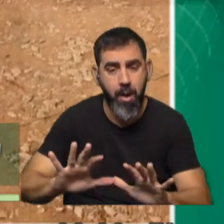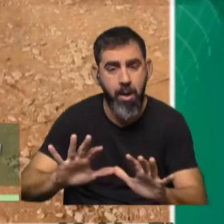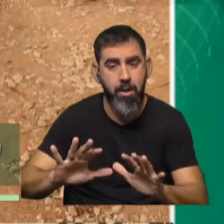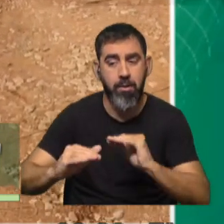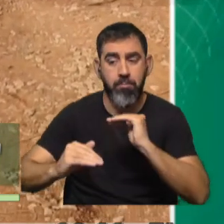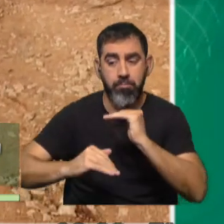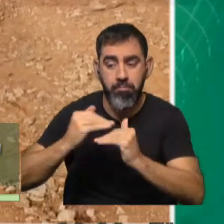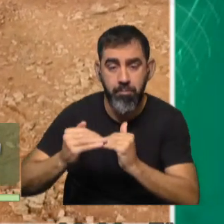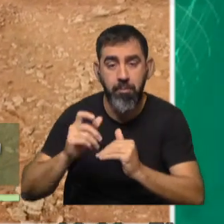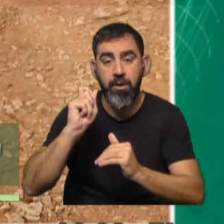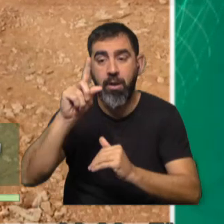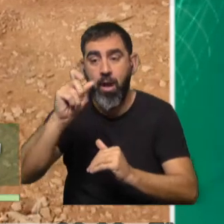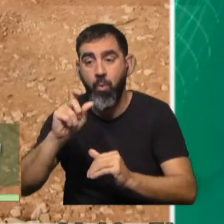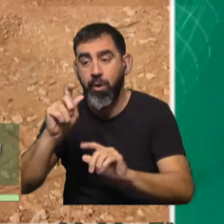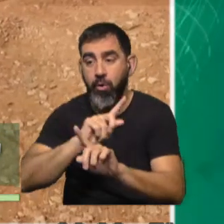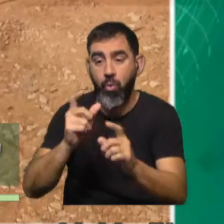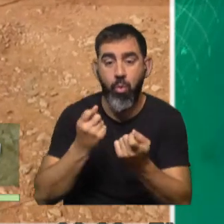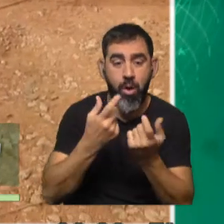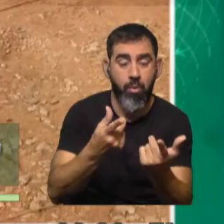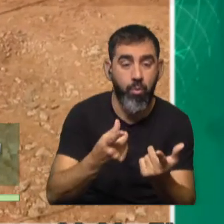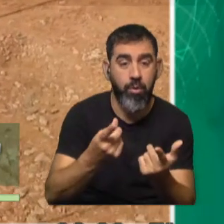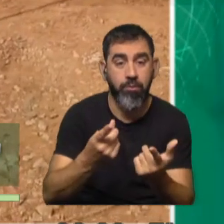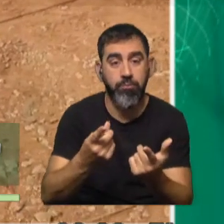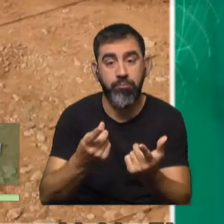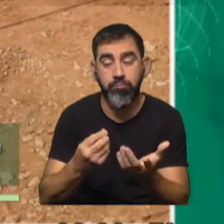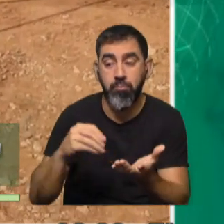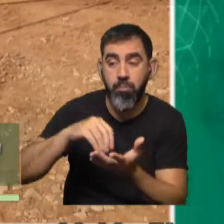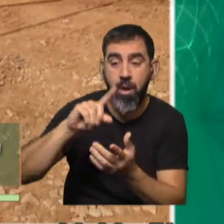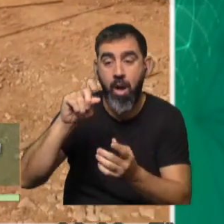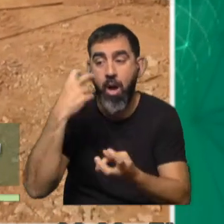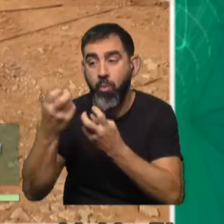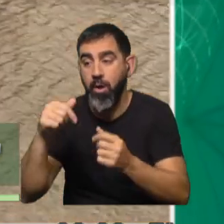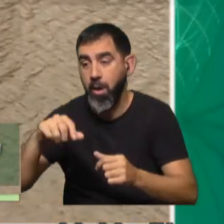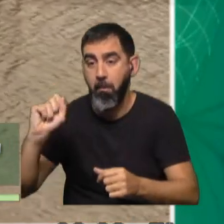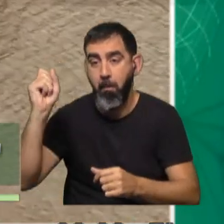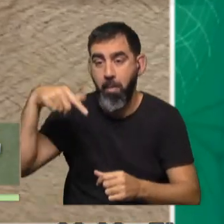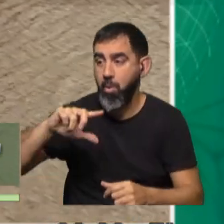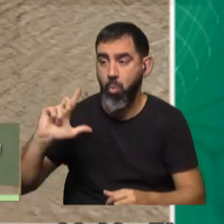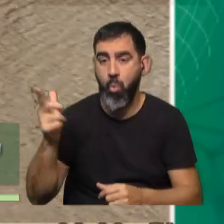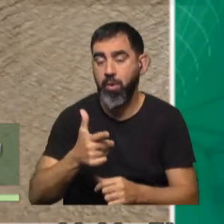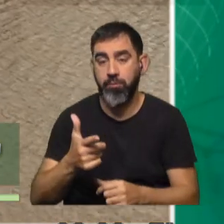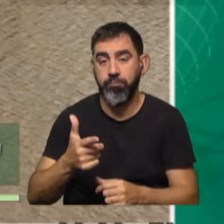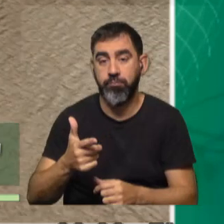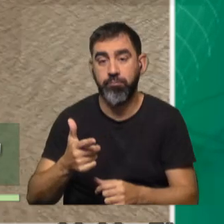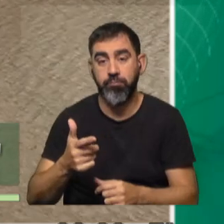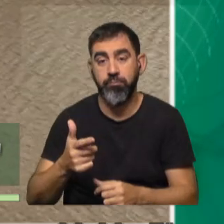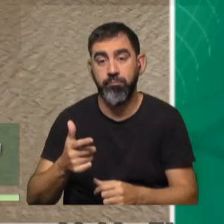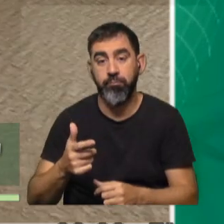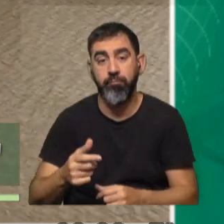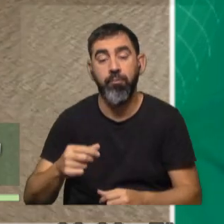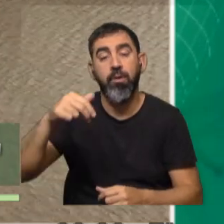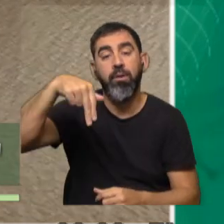jerarquizan A quién se le va a dar agua y a quien no Fuentes adicionales etcétera acá No hay ningún plan pasamos por un evento